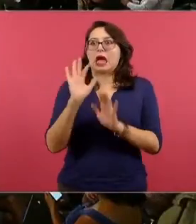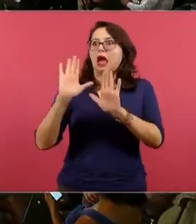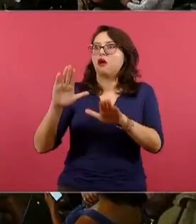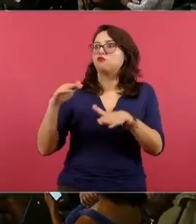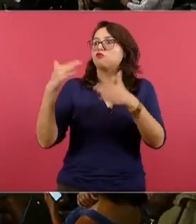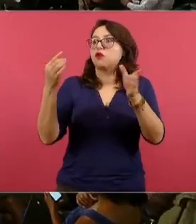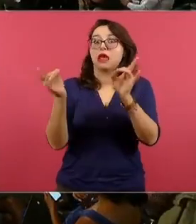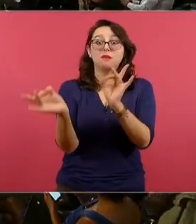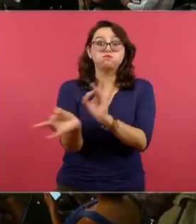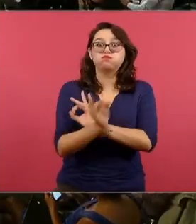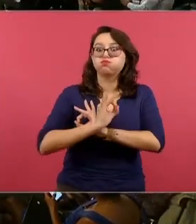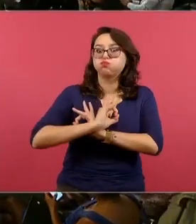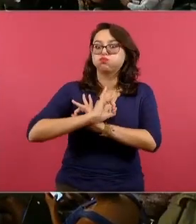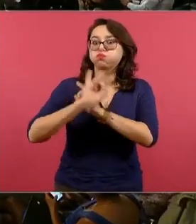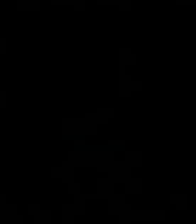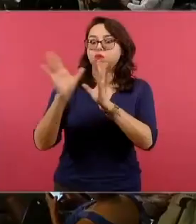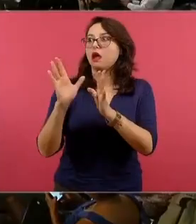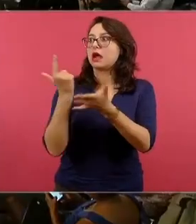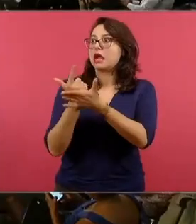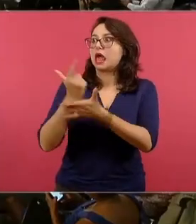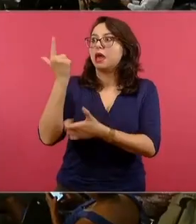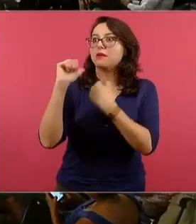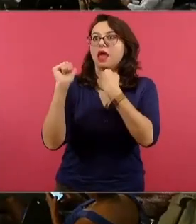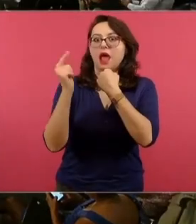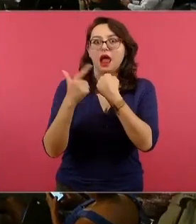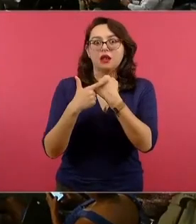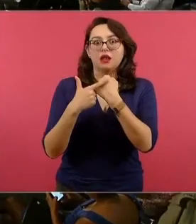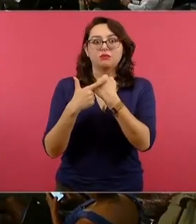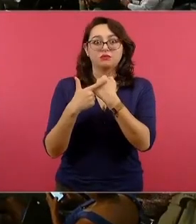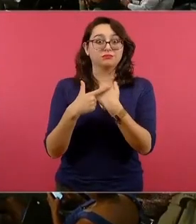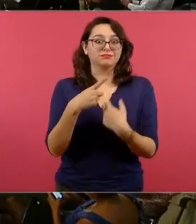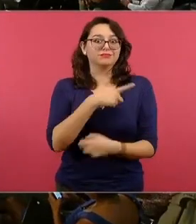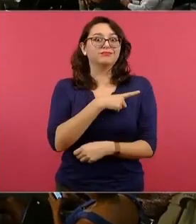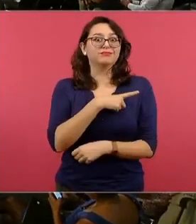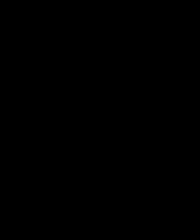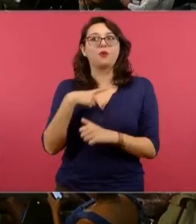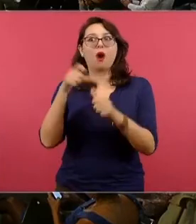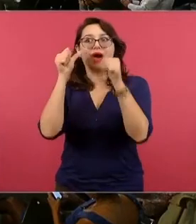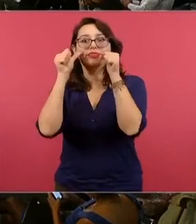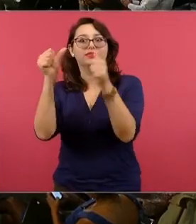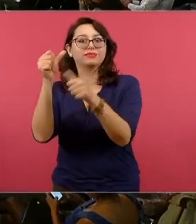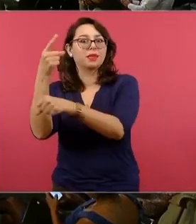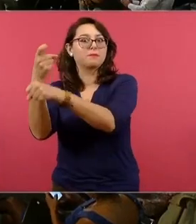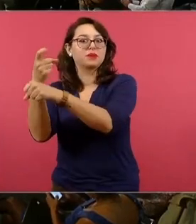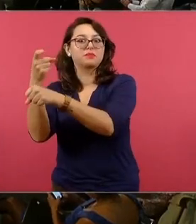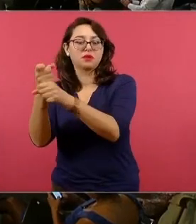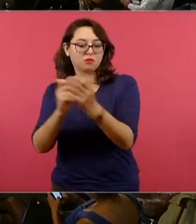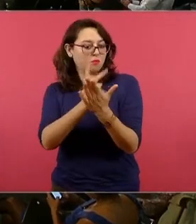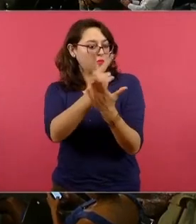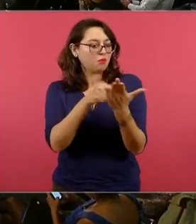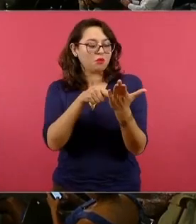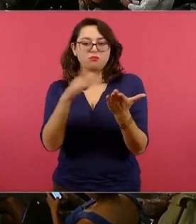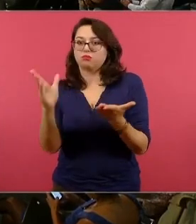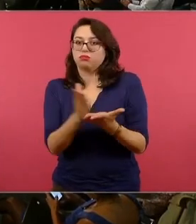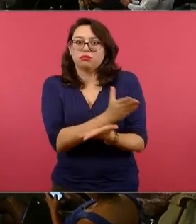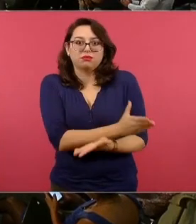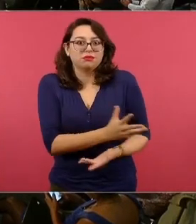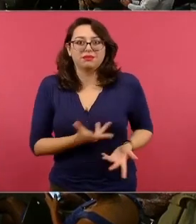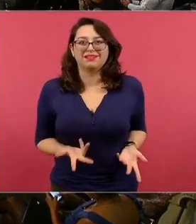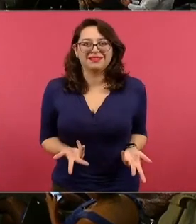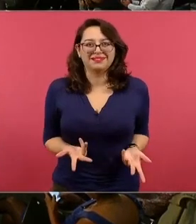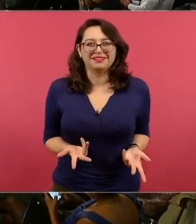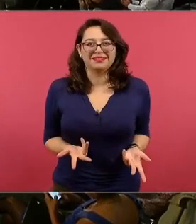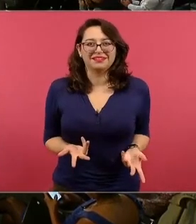los problemas articuladores desde los cuales se vaya construyendo el proyecto de trabajo